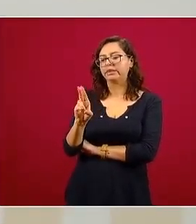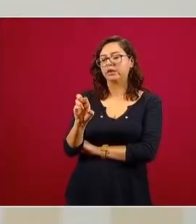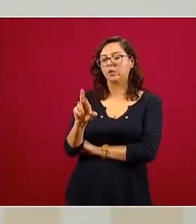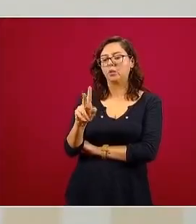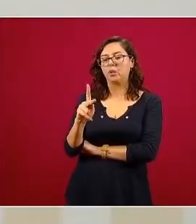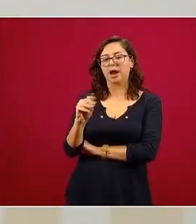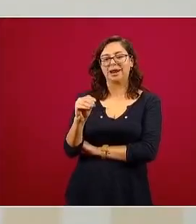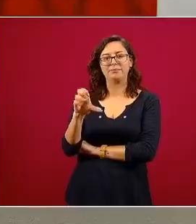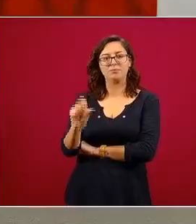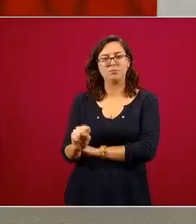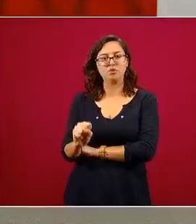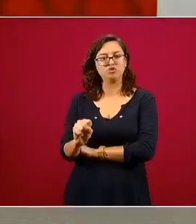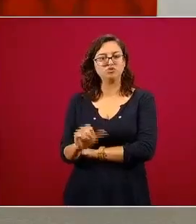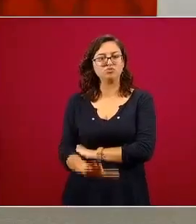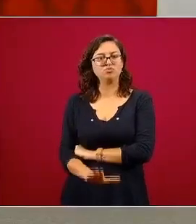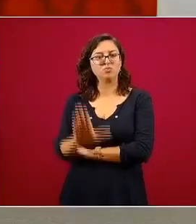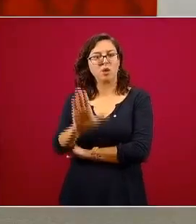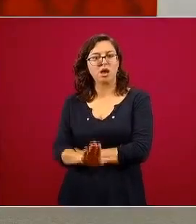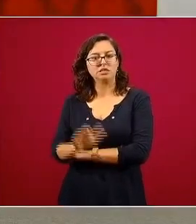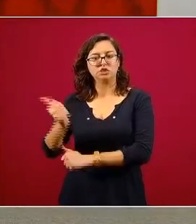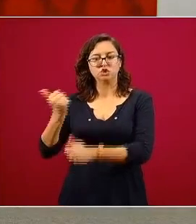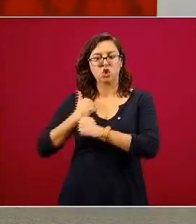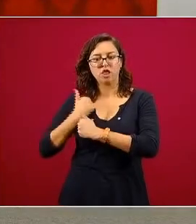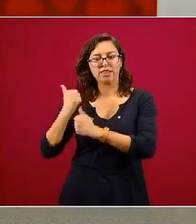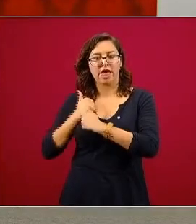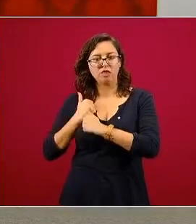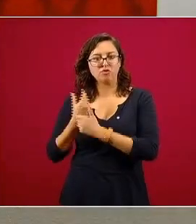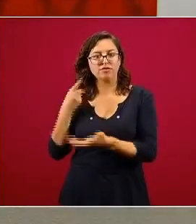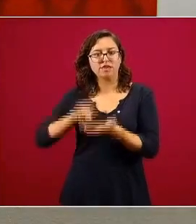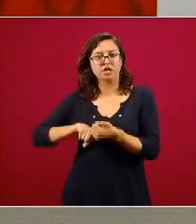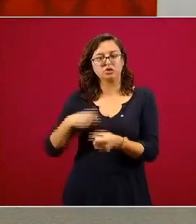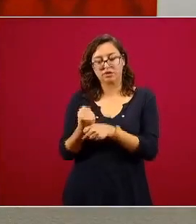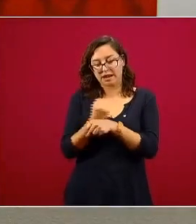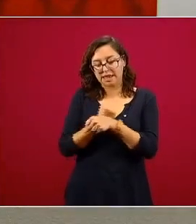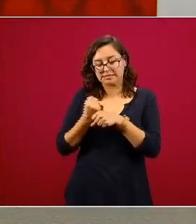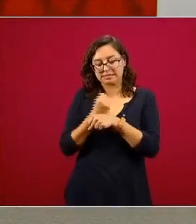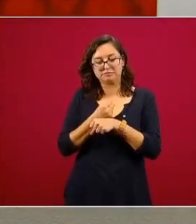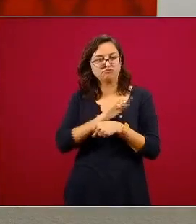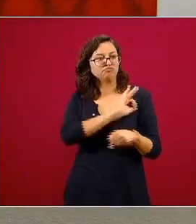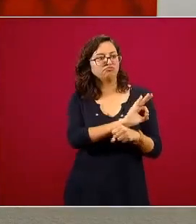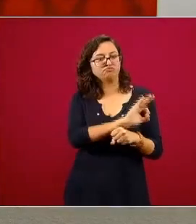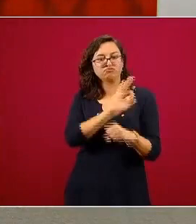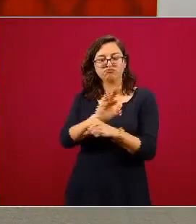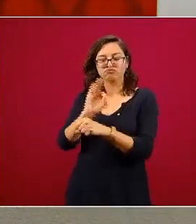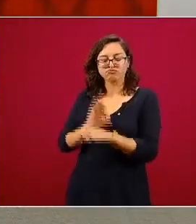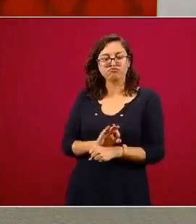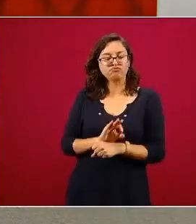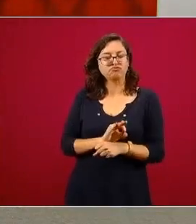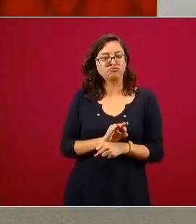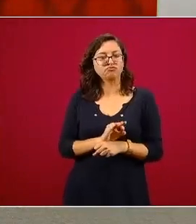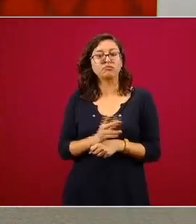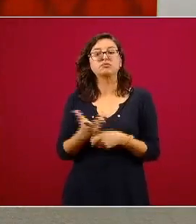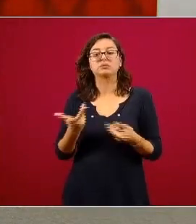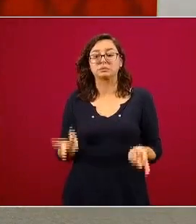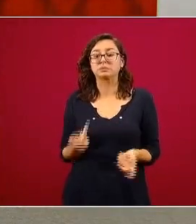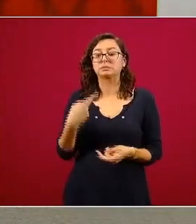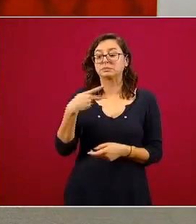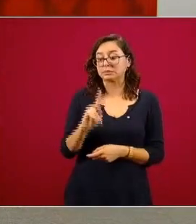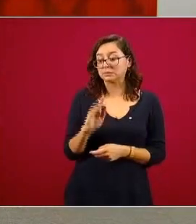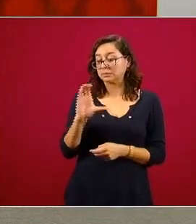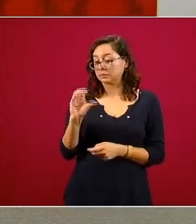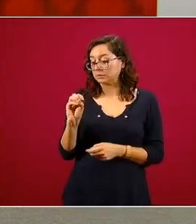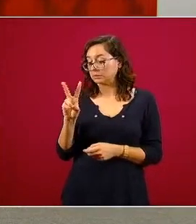defender a nuestro organismo en contra de estos agentes externos. Con el COVID-19, todavía